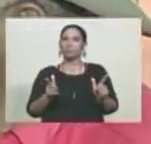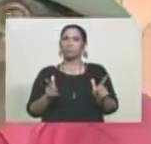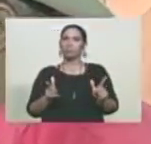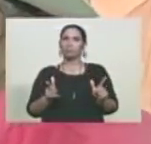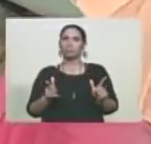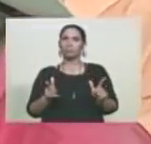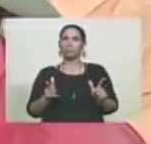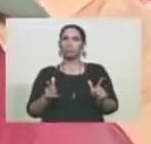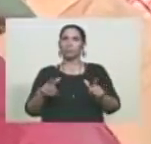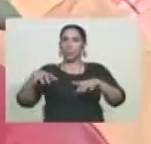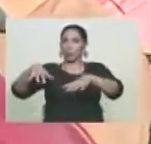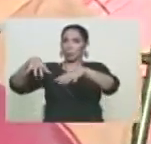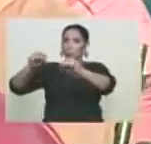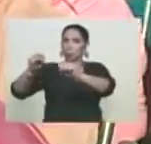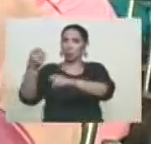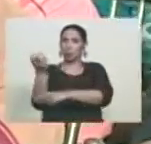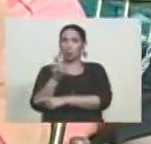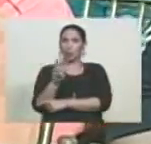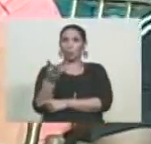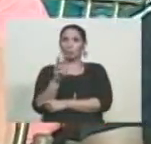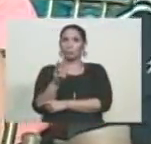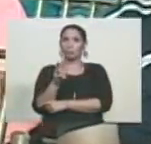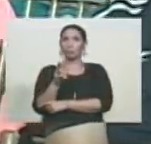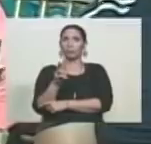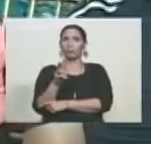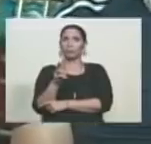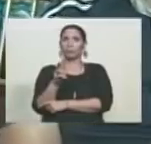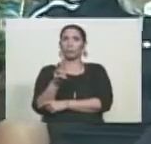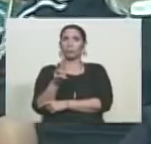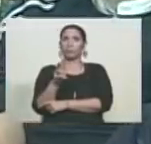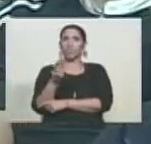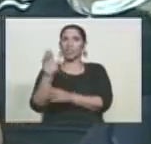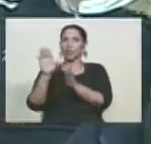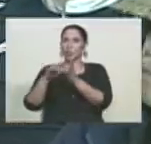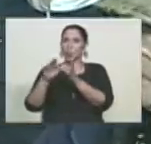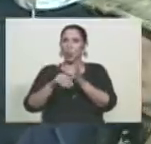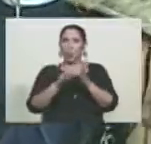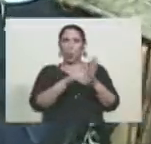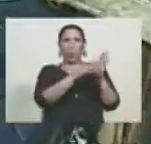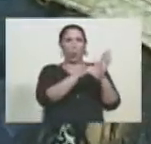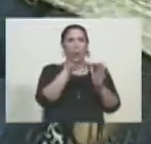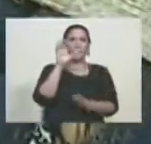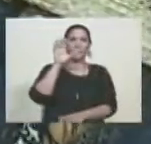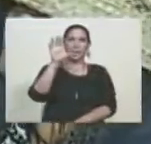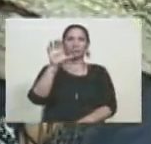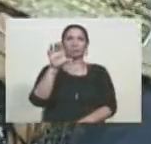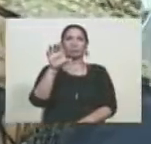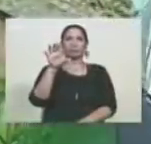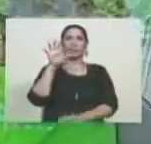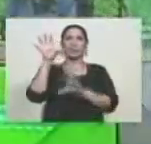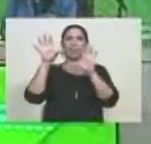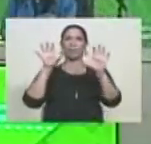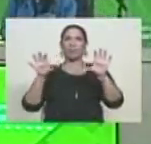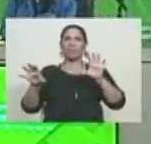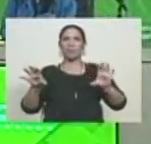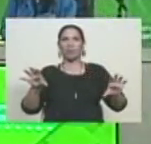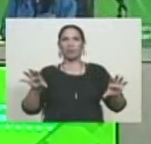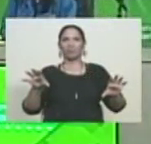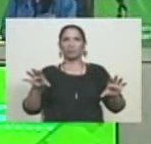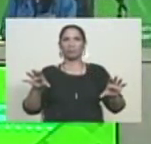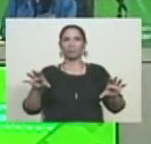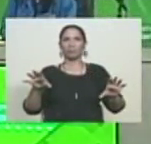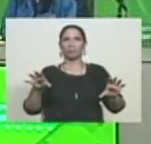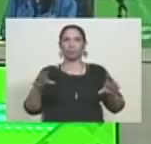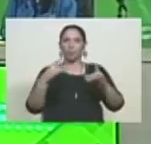conservadores, terratenientes los dos, se repartieron este país. Estado por estado se repartieron, fincas